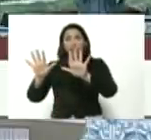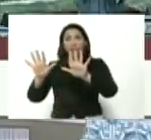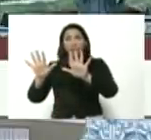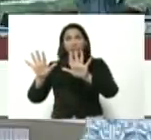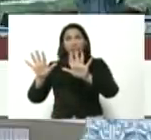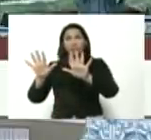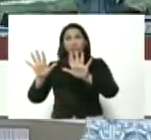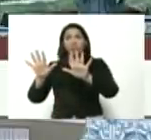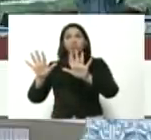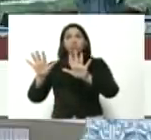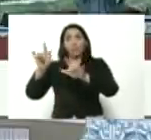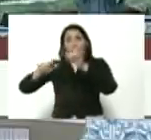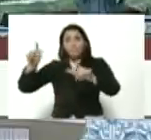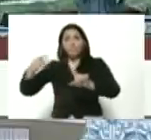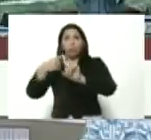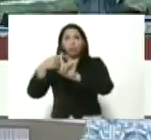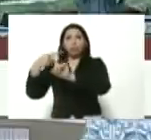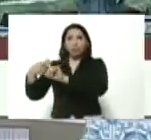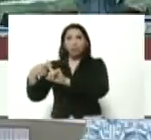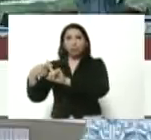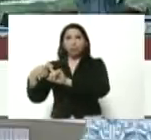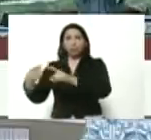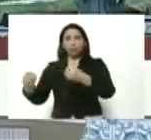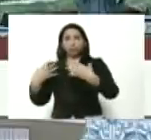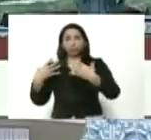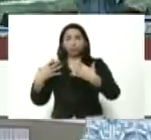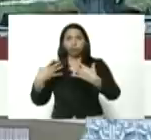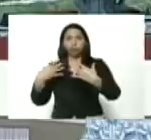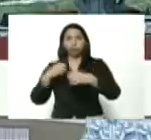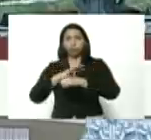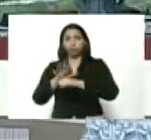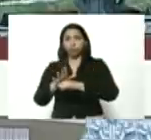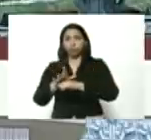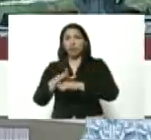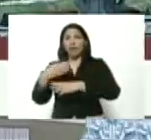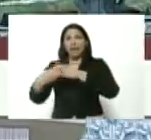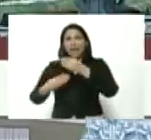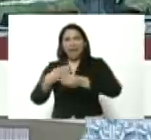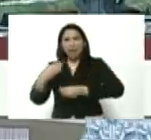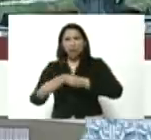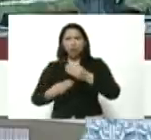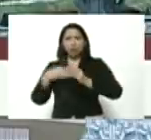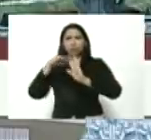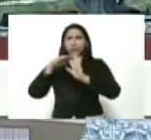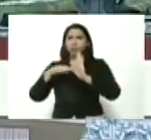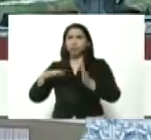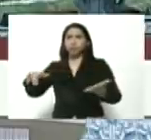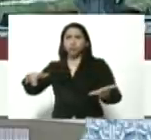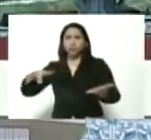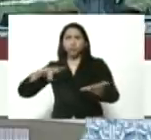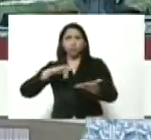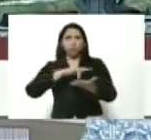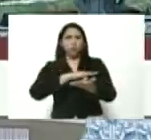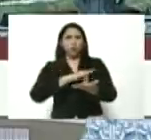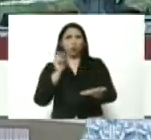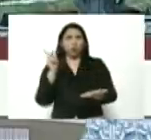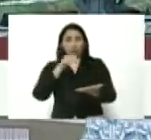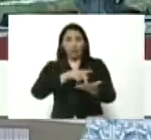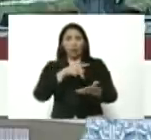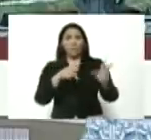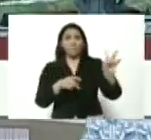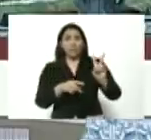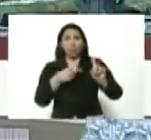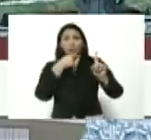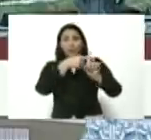positivos además por por el cerco que se estableció de los vuelos que llegaron a venezuela se